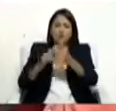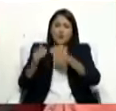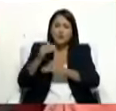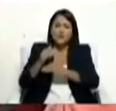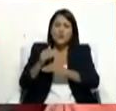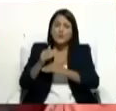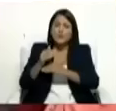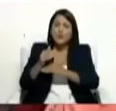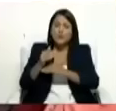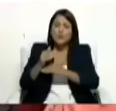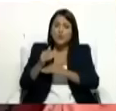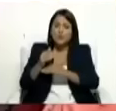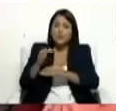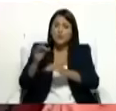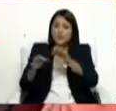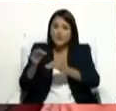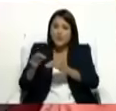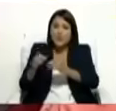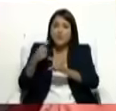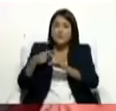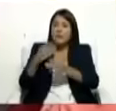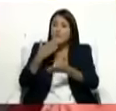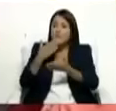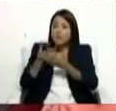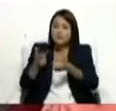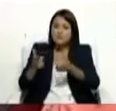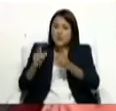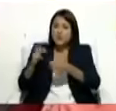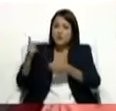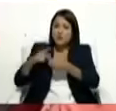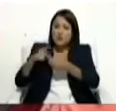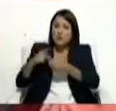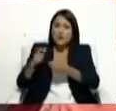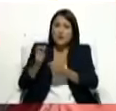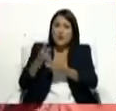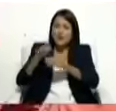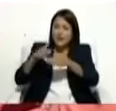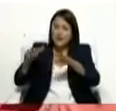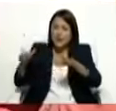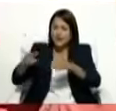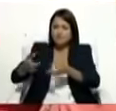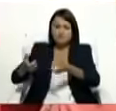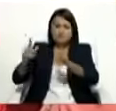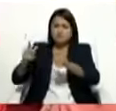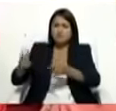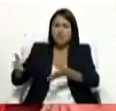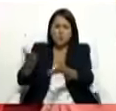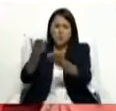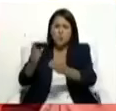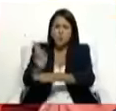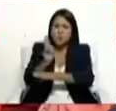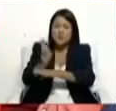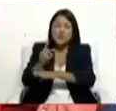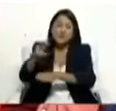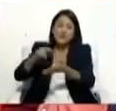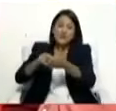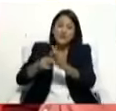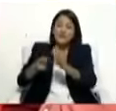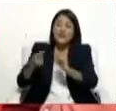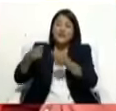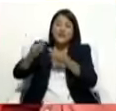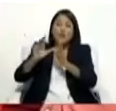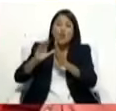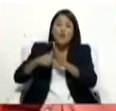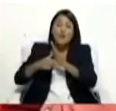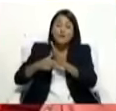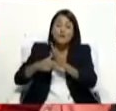a licitar bloques gasíferos y petroleros en un mar que está por delimitar. Eso es ilegal, eso es ilegítimo, eso es un intento de robo, porque